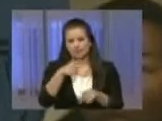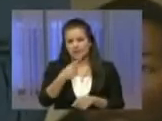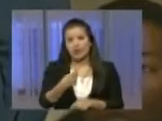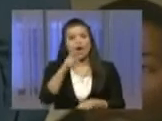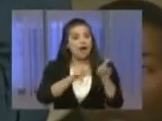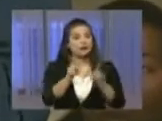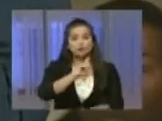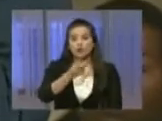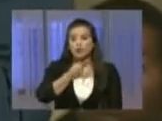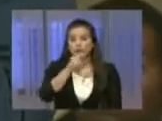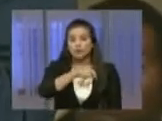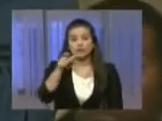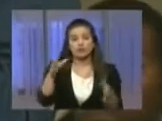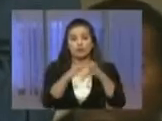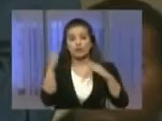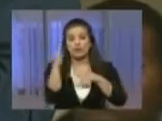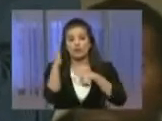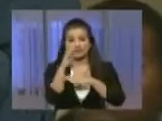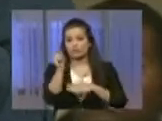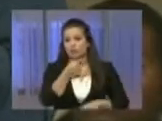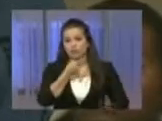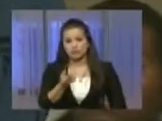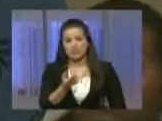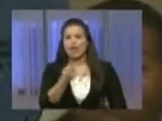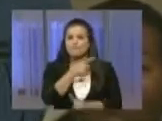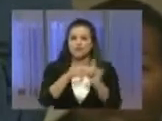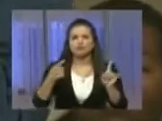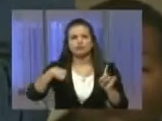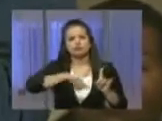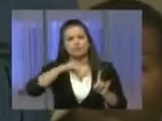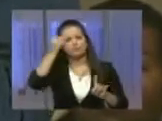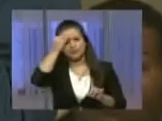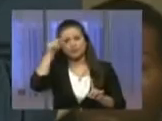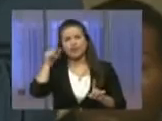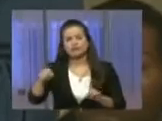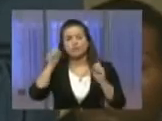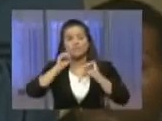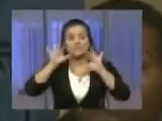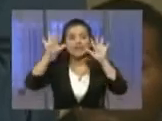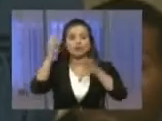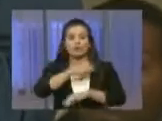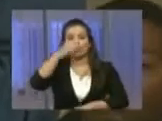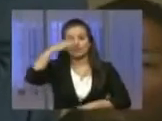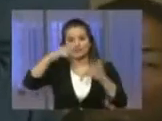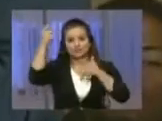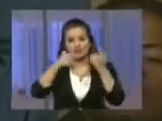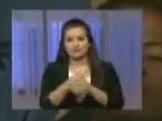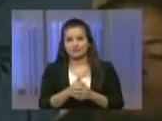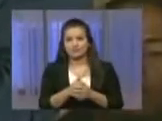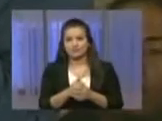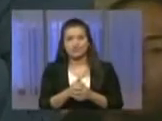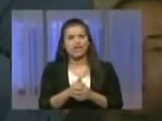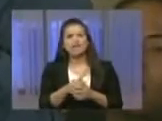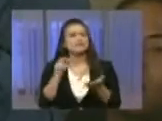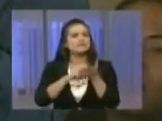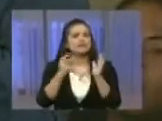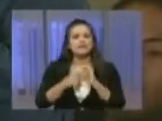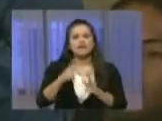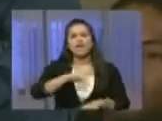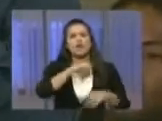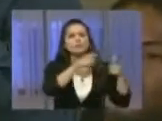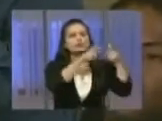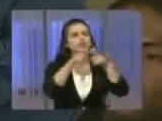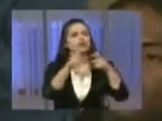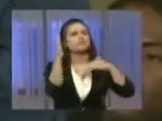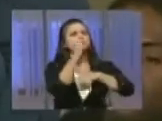mucho la jerarquía eclesiástica presidente pero para nosotros estos son los milagros del comandante Hugo Chávez que no hace falta una comisión del Vaticano que